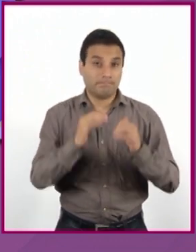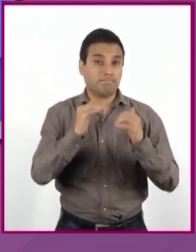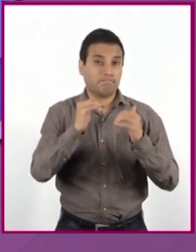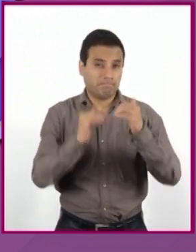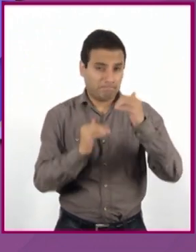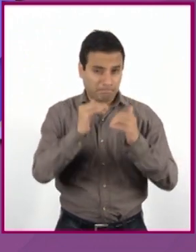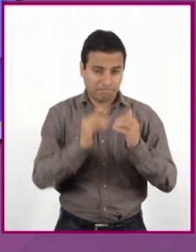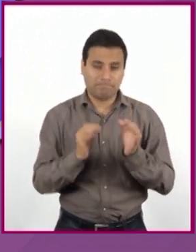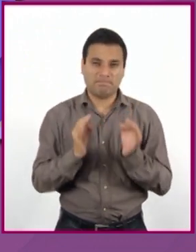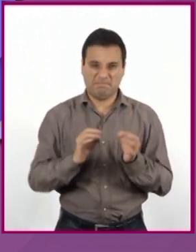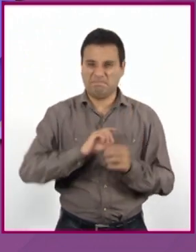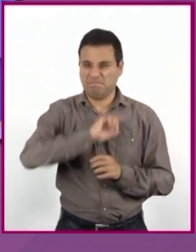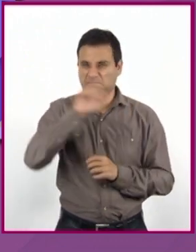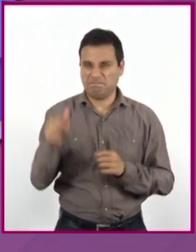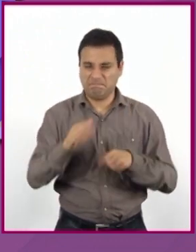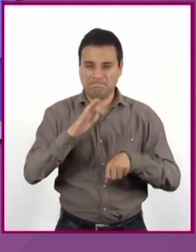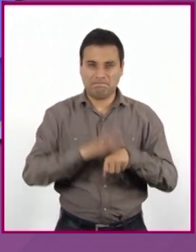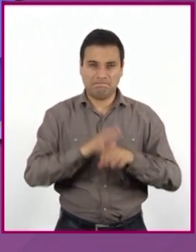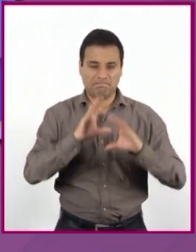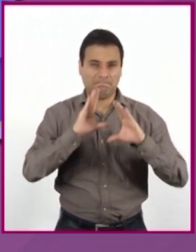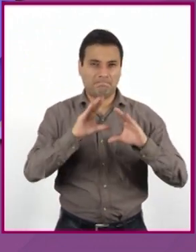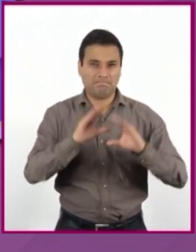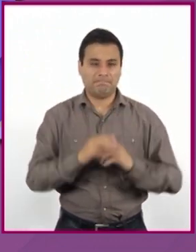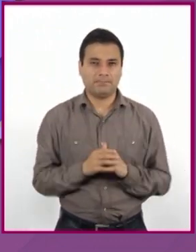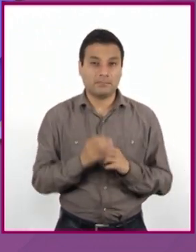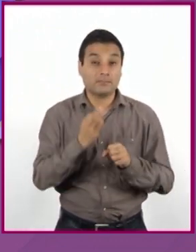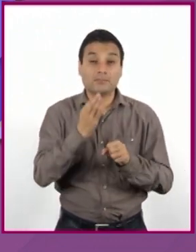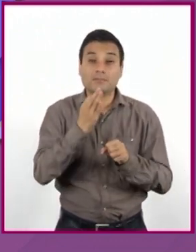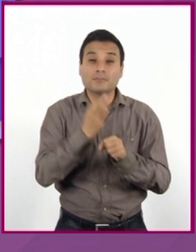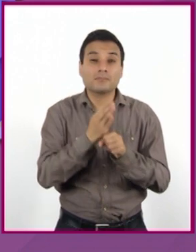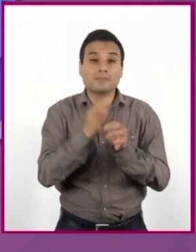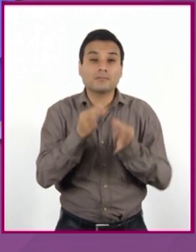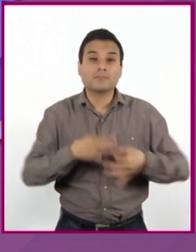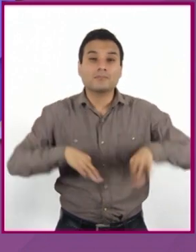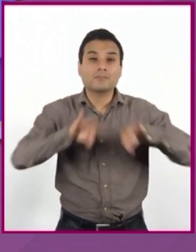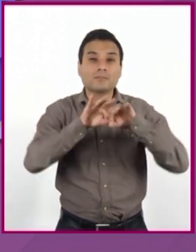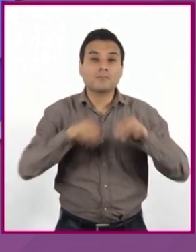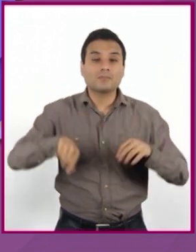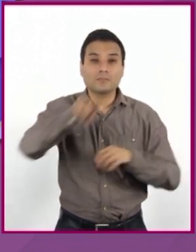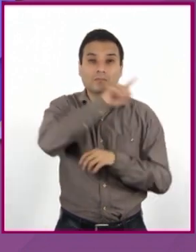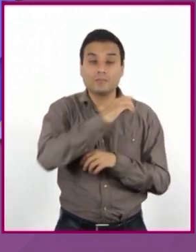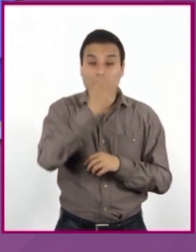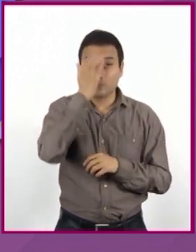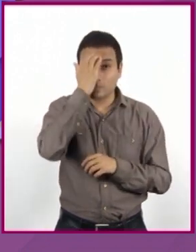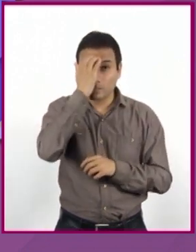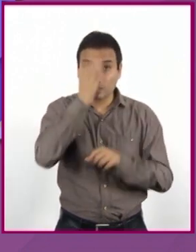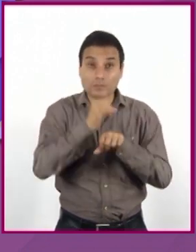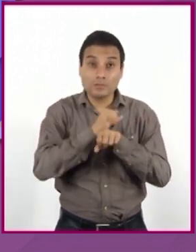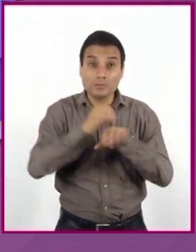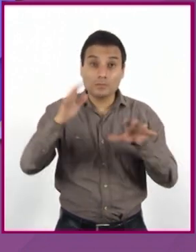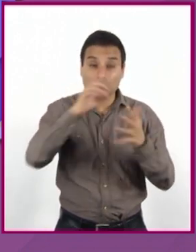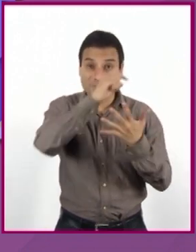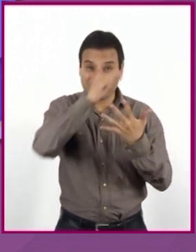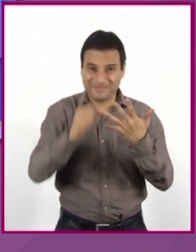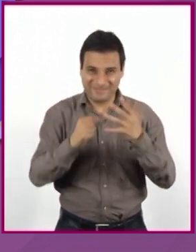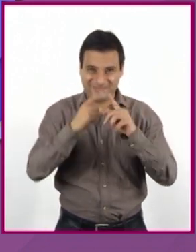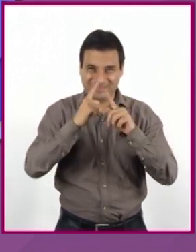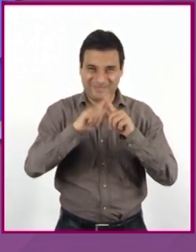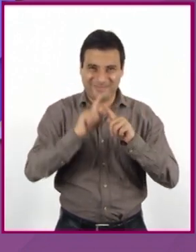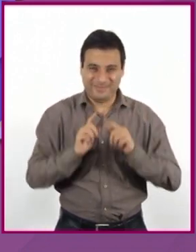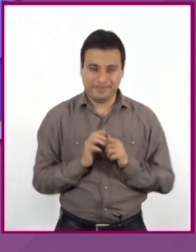lo estudiarán más adelante. En esta ocasión es importante que identifiquemos la información que contiene una ecuación